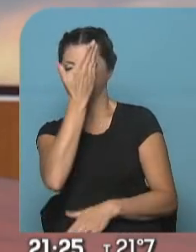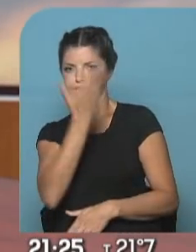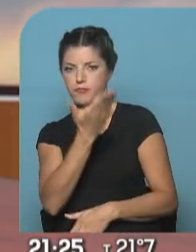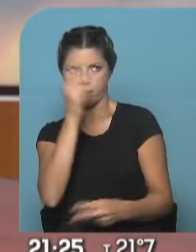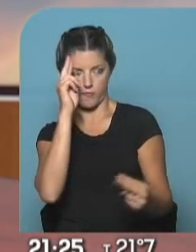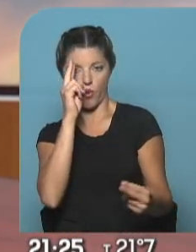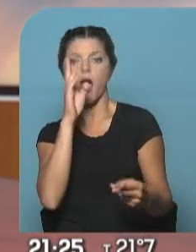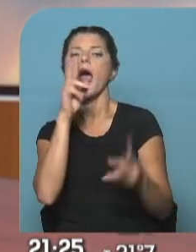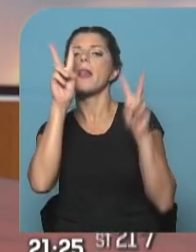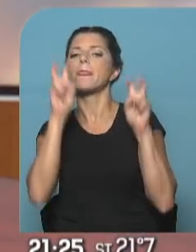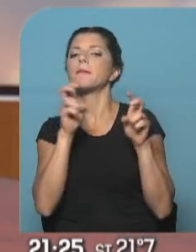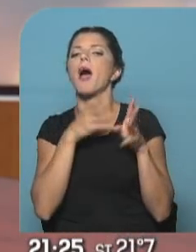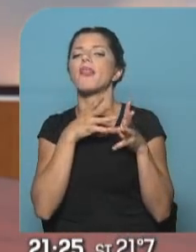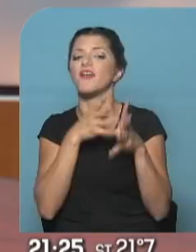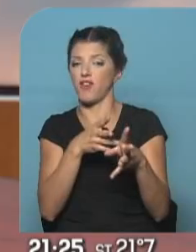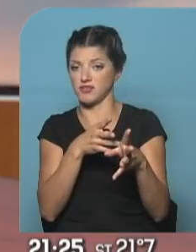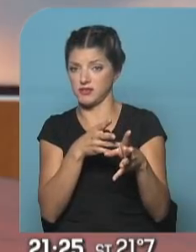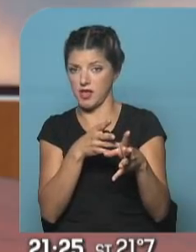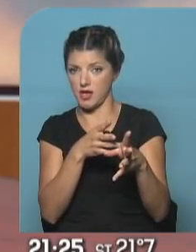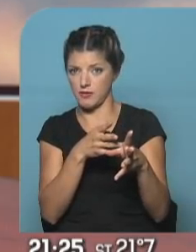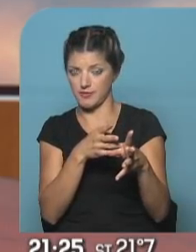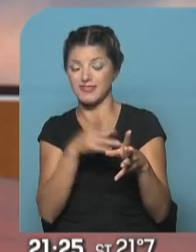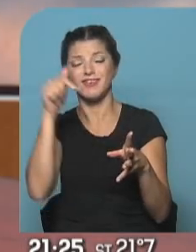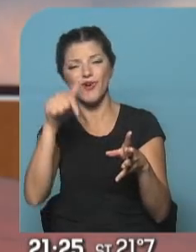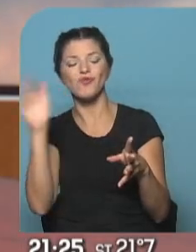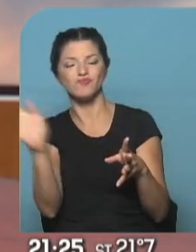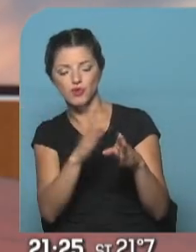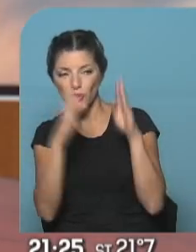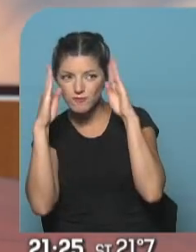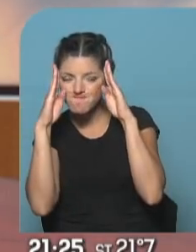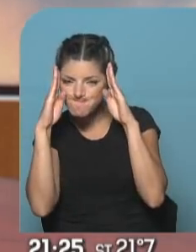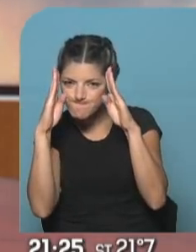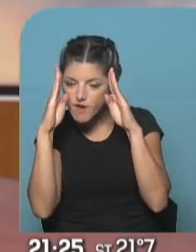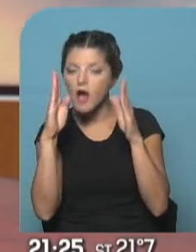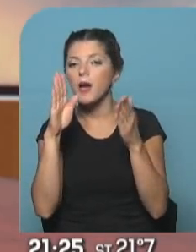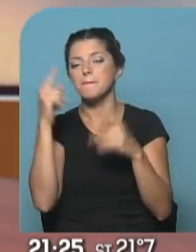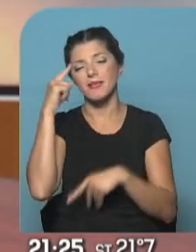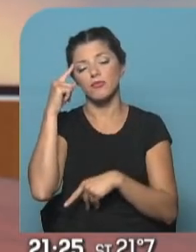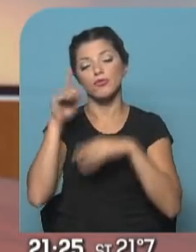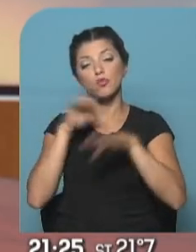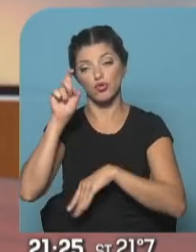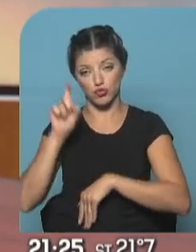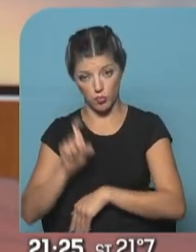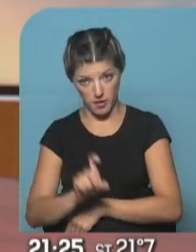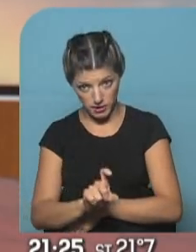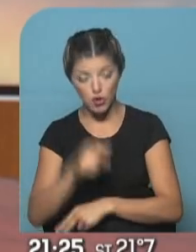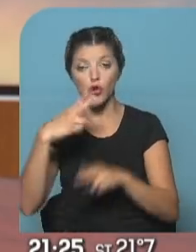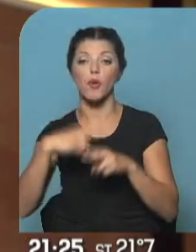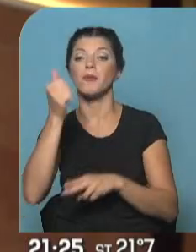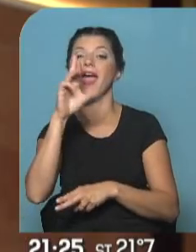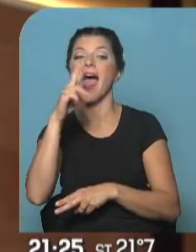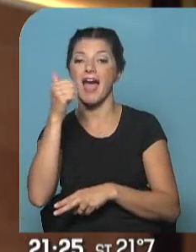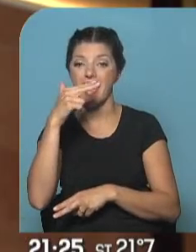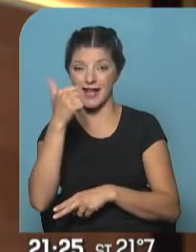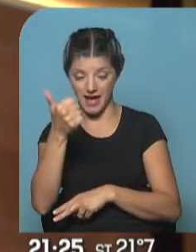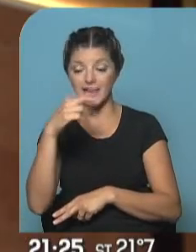de defensa, el área que tanto estamos mirando todos a propósito de la situación del submarino del Ara San Juan. El